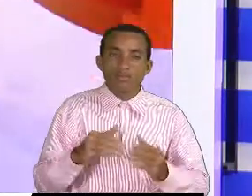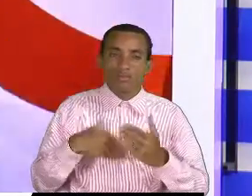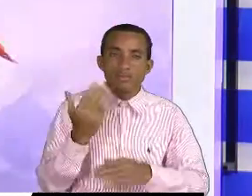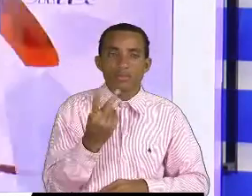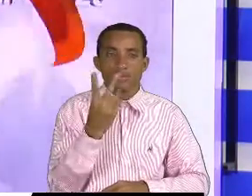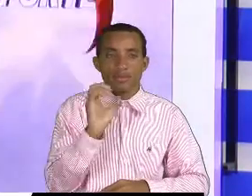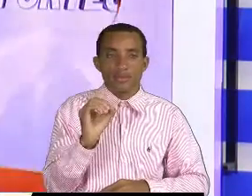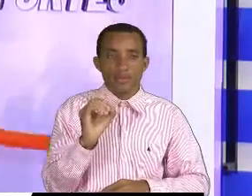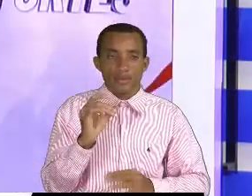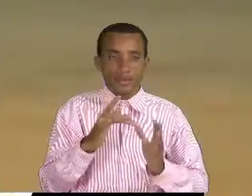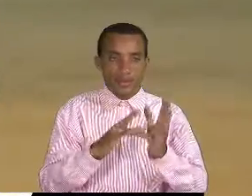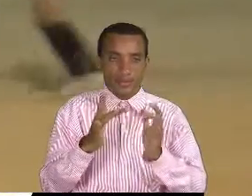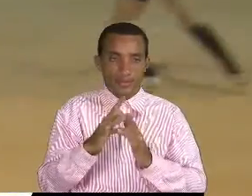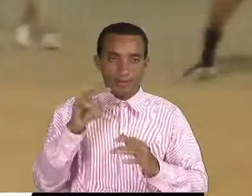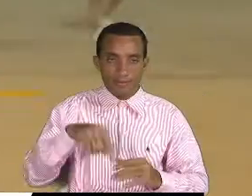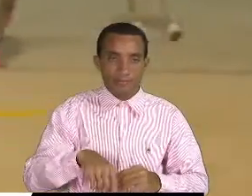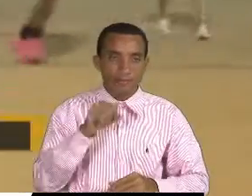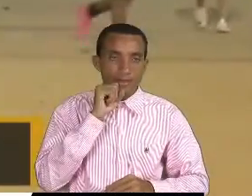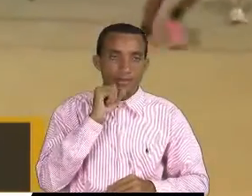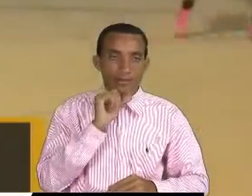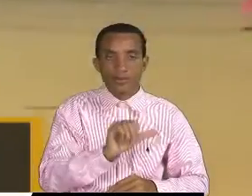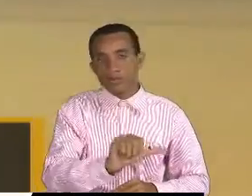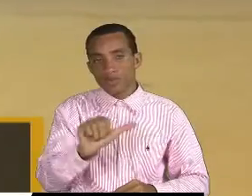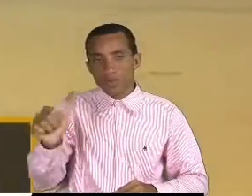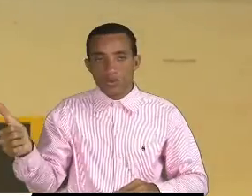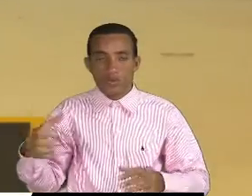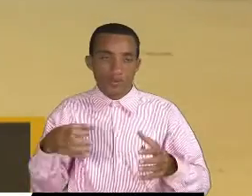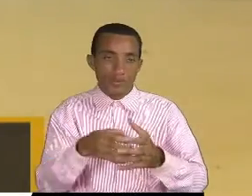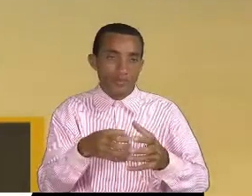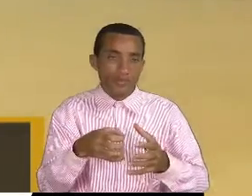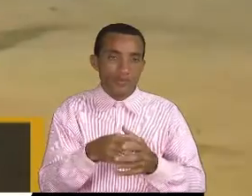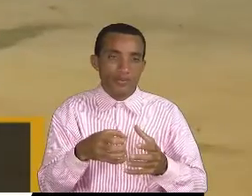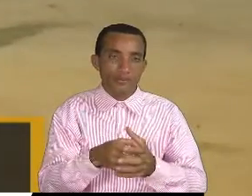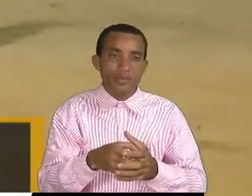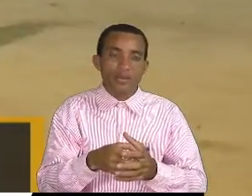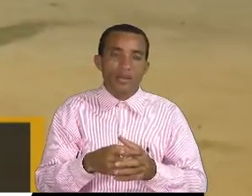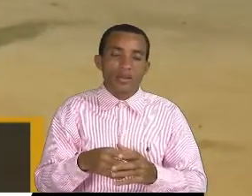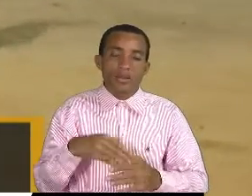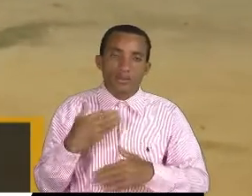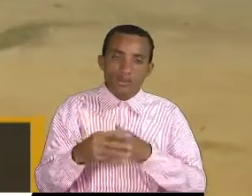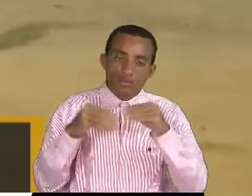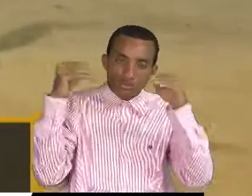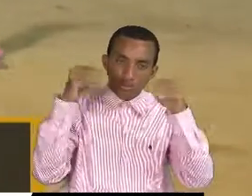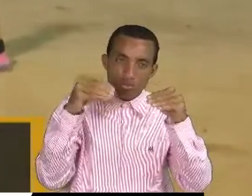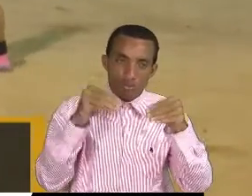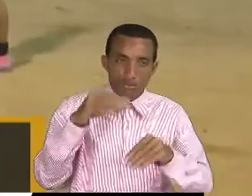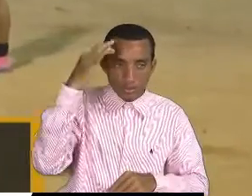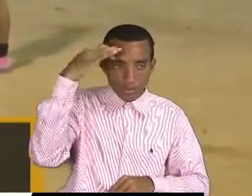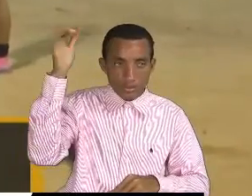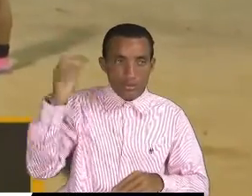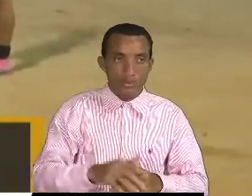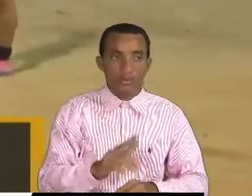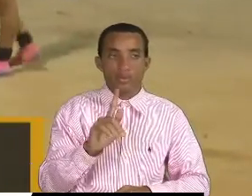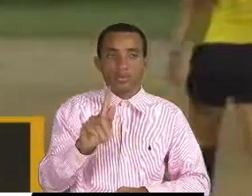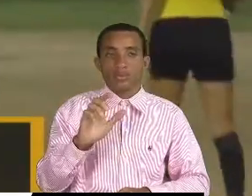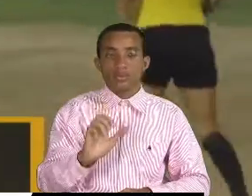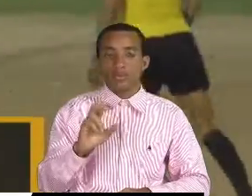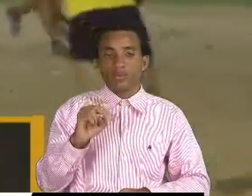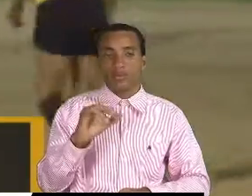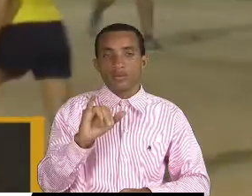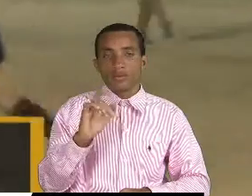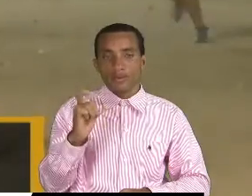Barranca Bermeja. Otro equipo de fútbol femenino de Barranca Bermeja que avanza en su formación profesional es Fénix, de la mano de técnicos como William